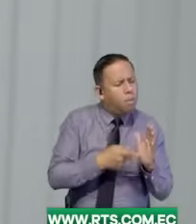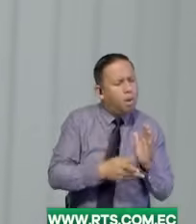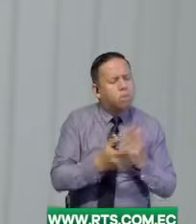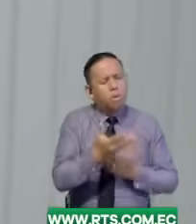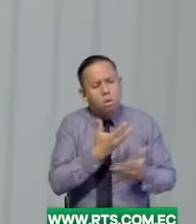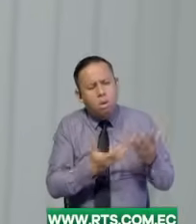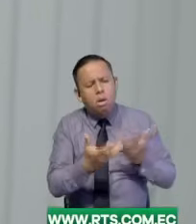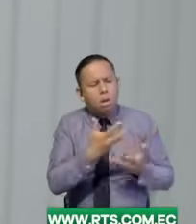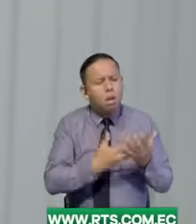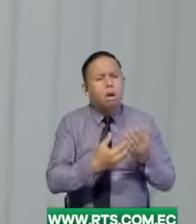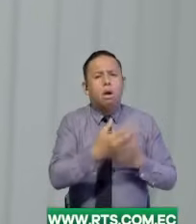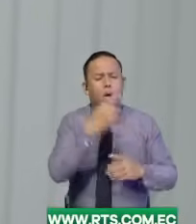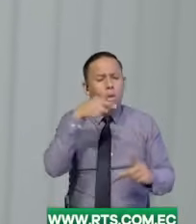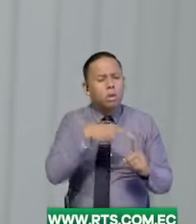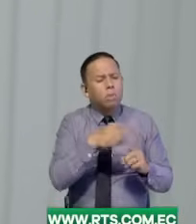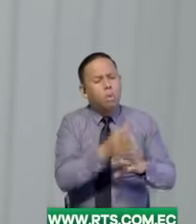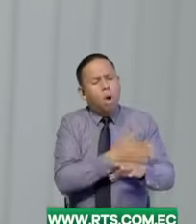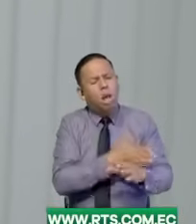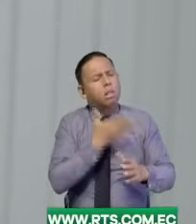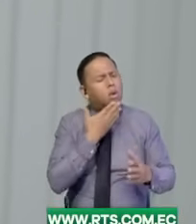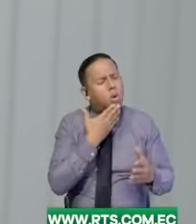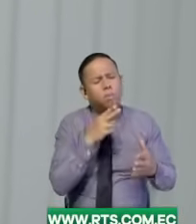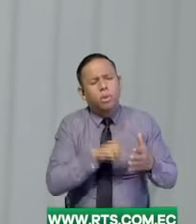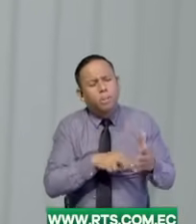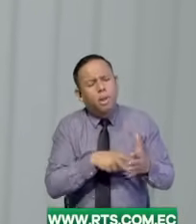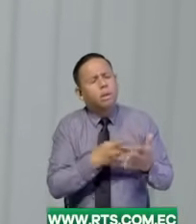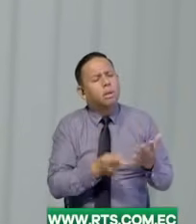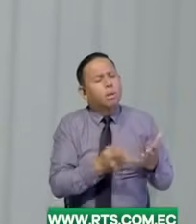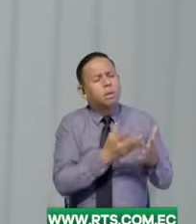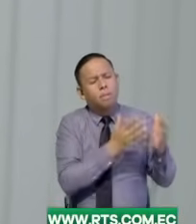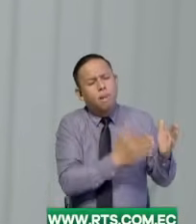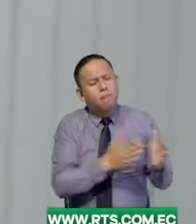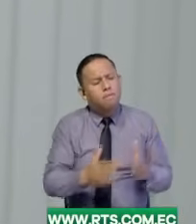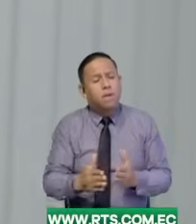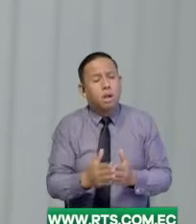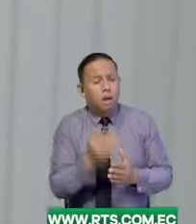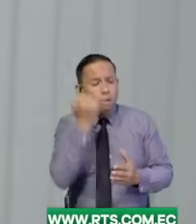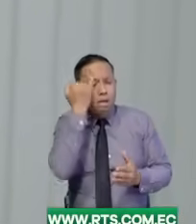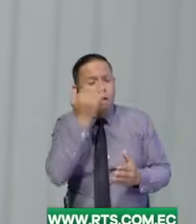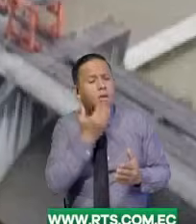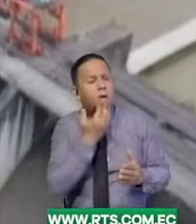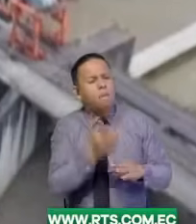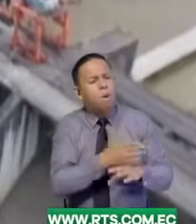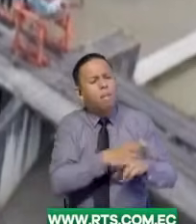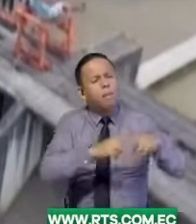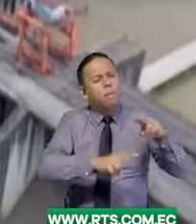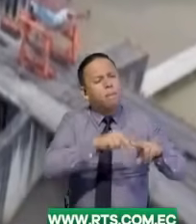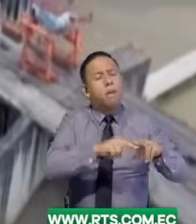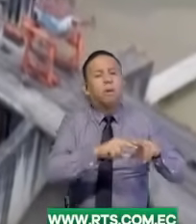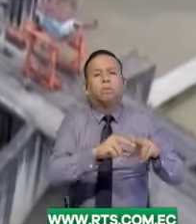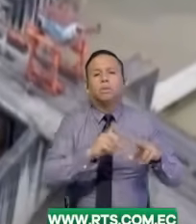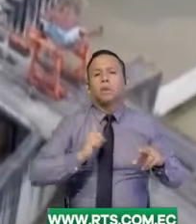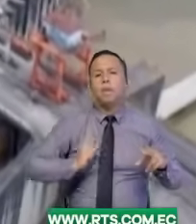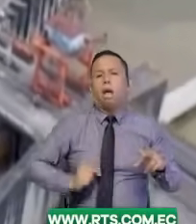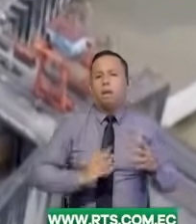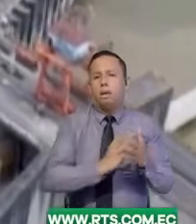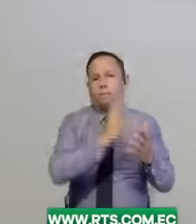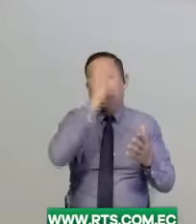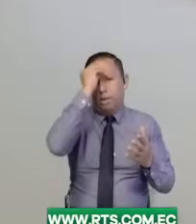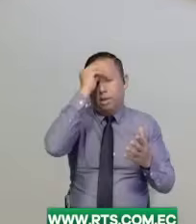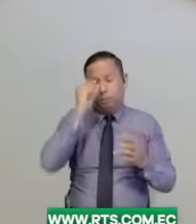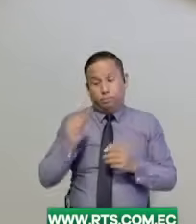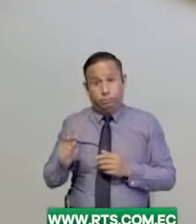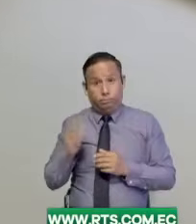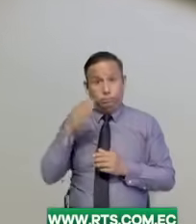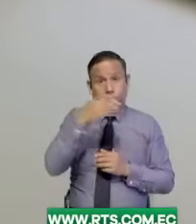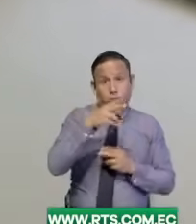cómo está diseñado, ver todas las hipótesis que sustentan cómo se construyó eso ahí. Durante la visita del ministro se espera